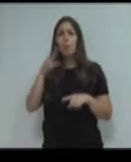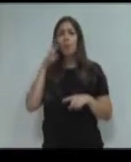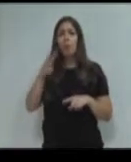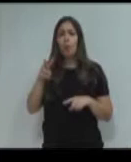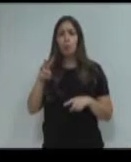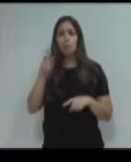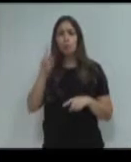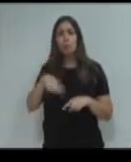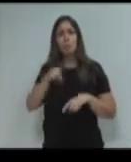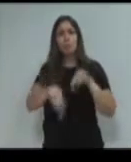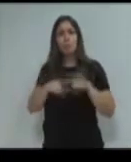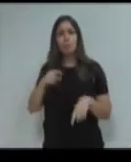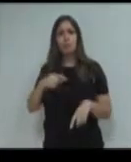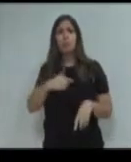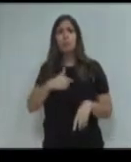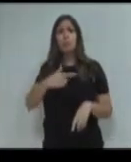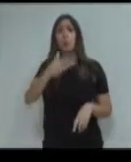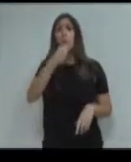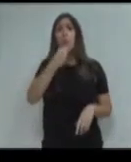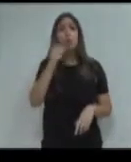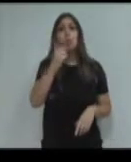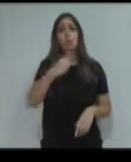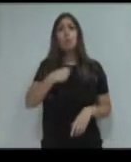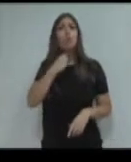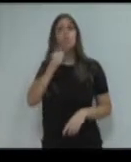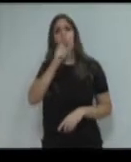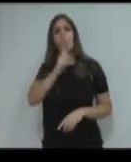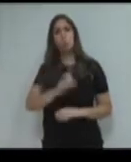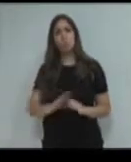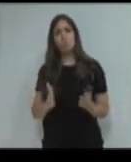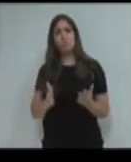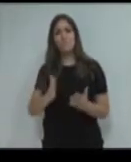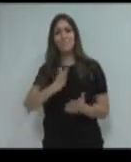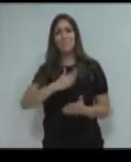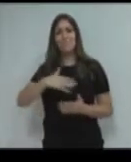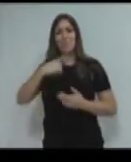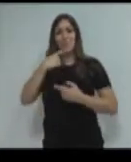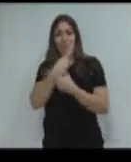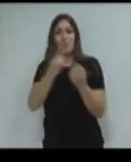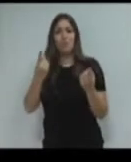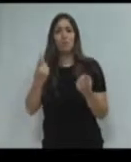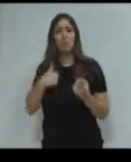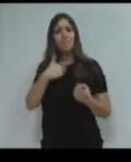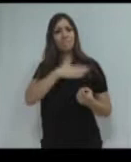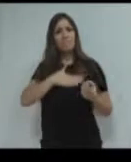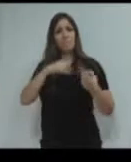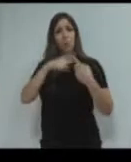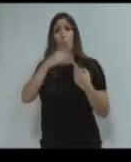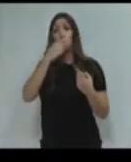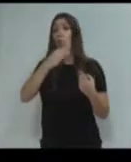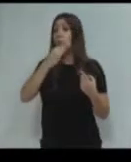no es bonito, a mí tampoco me gusta. O sea, yo quiero que sea bonito